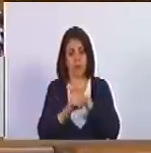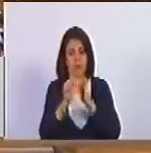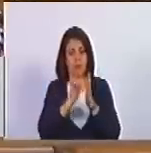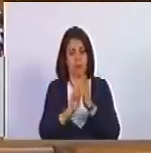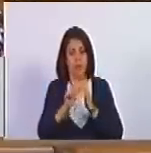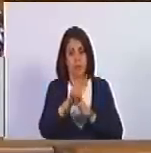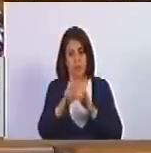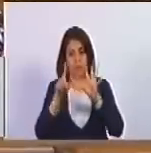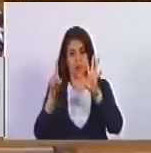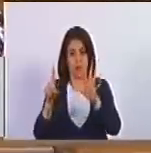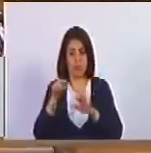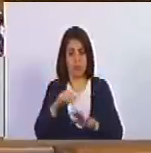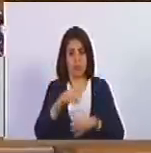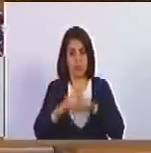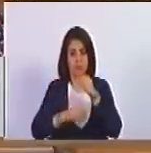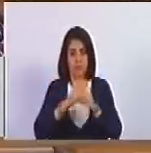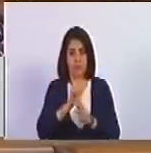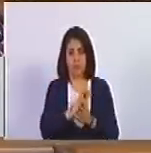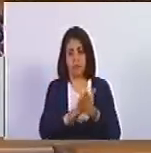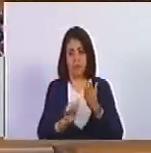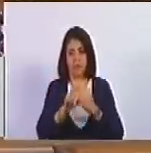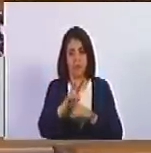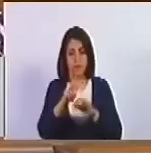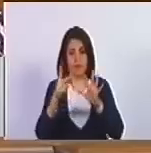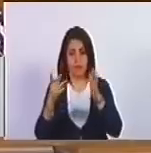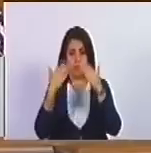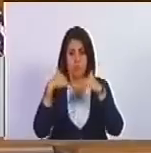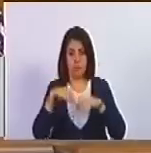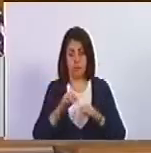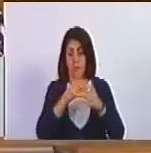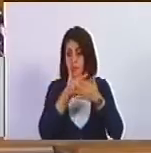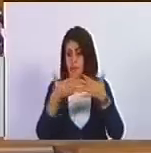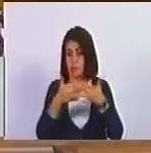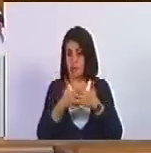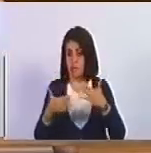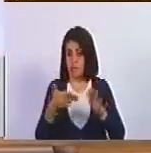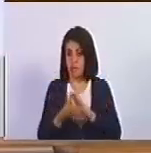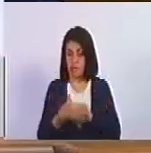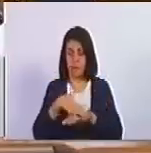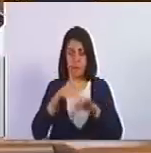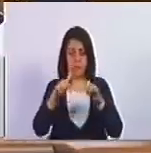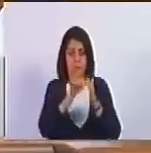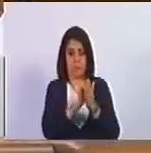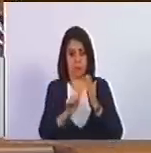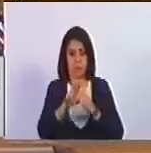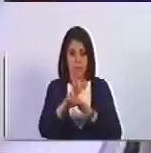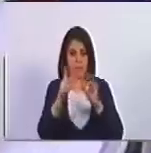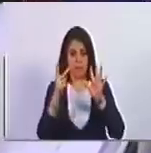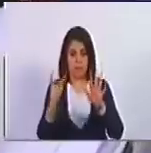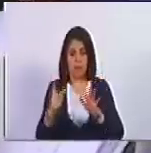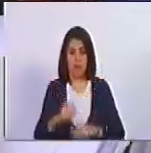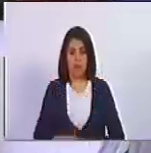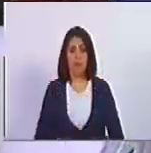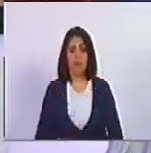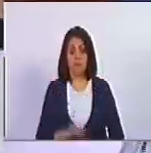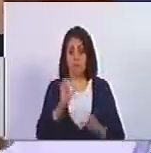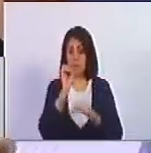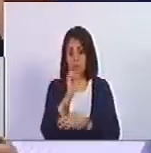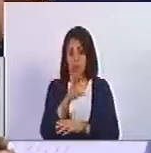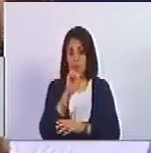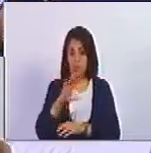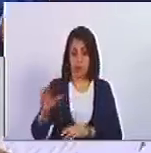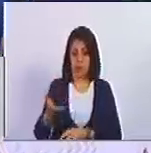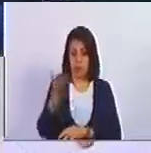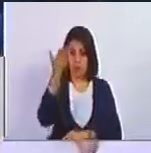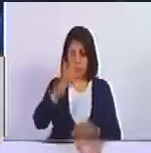artículo 26, que pasa a ser el artículo 27, el cual queda redactado en los siguientes términos. Artículo 27. El Consejo